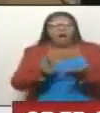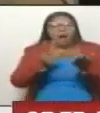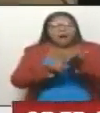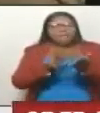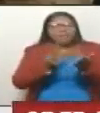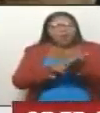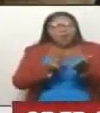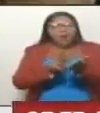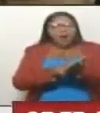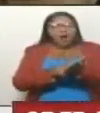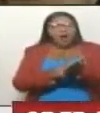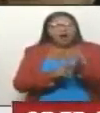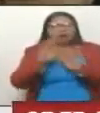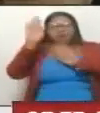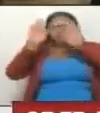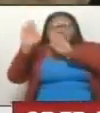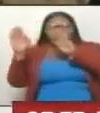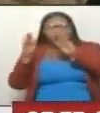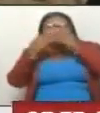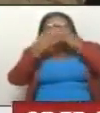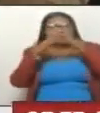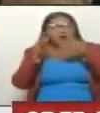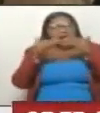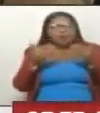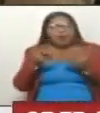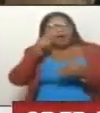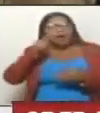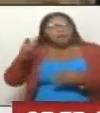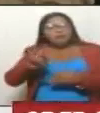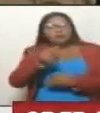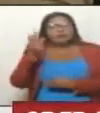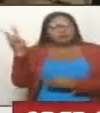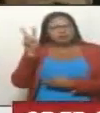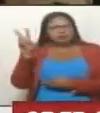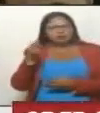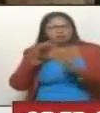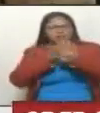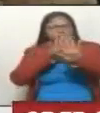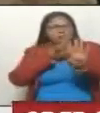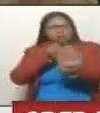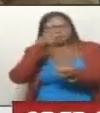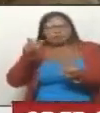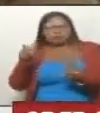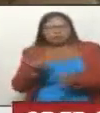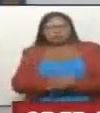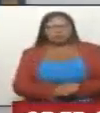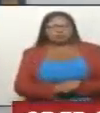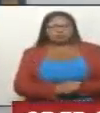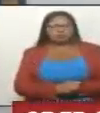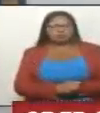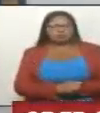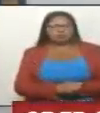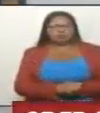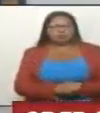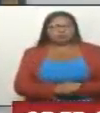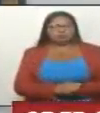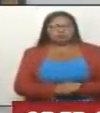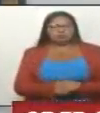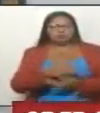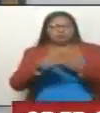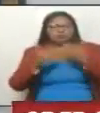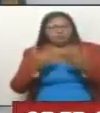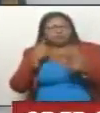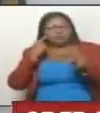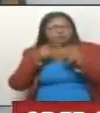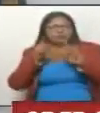en referéndum popular por el pueblo venezolano, por mayoría el pueblo venezolano. Y precisamente ha sido